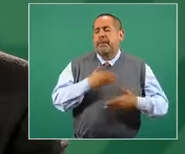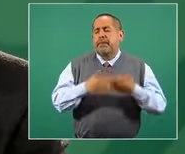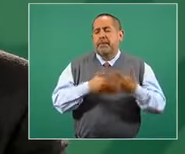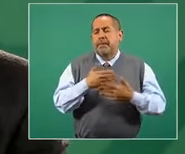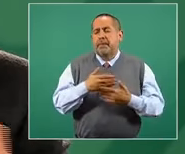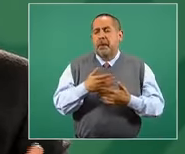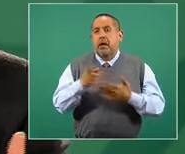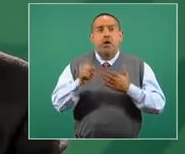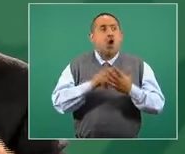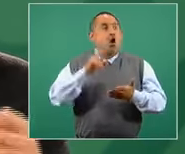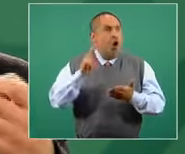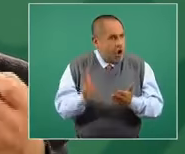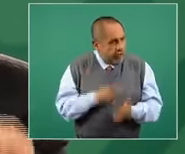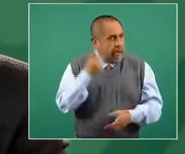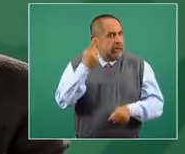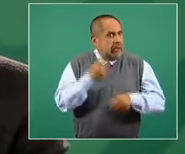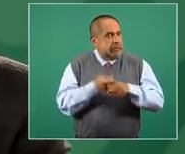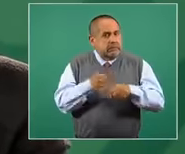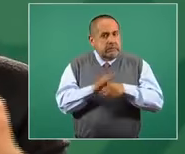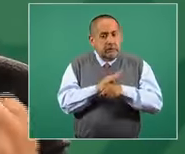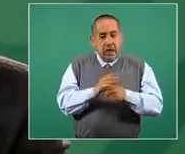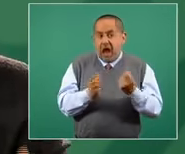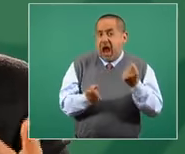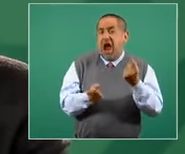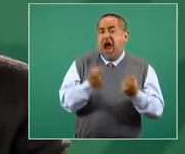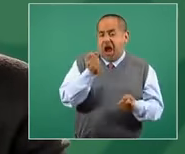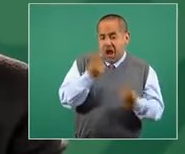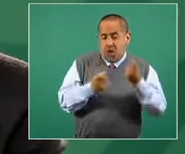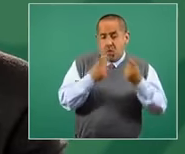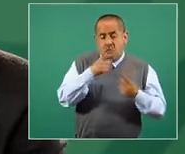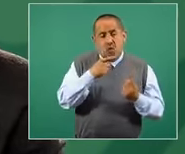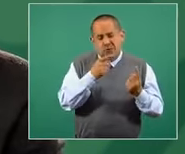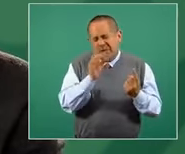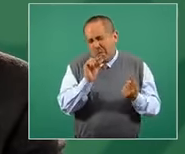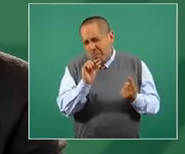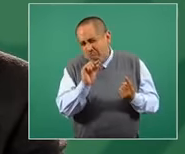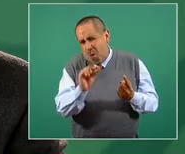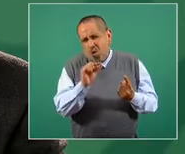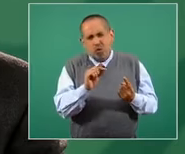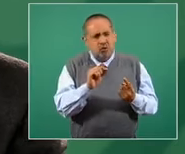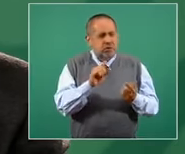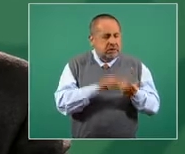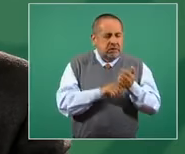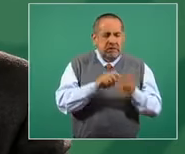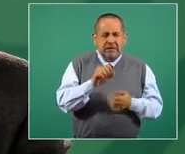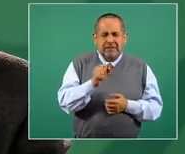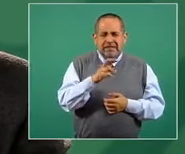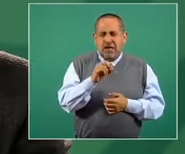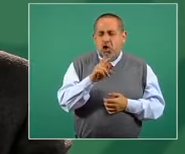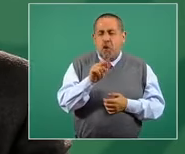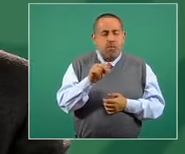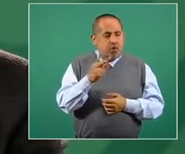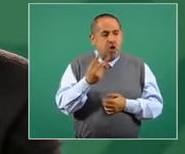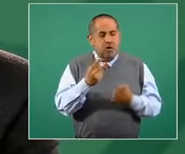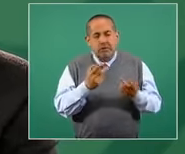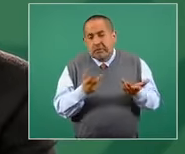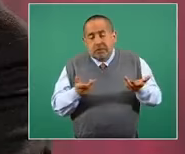COVID. En algunos pocos casos se llega incluso a documentar la presencia del virus SARS-CoV-2, pero